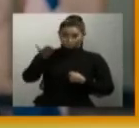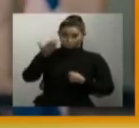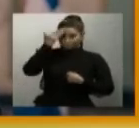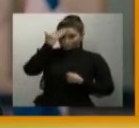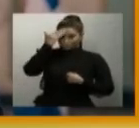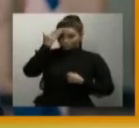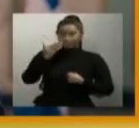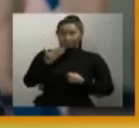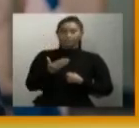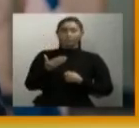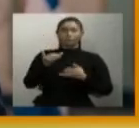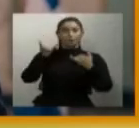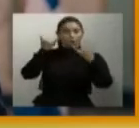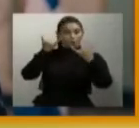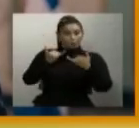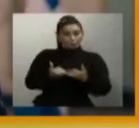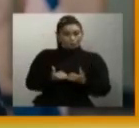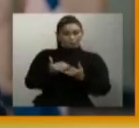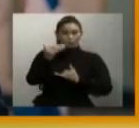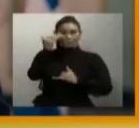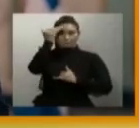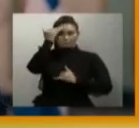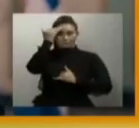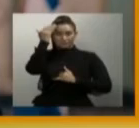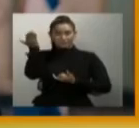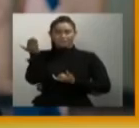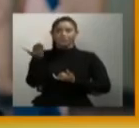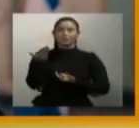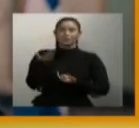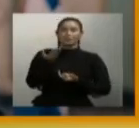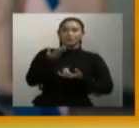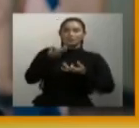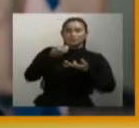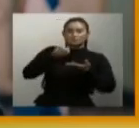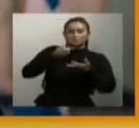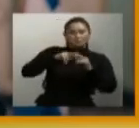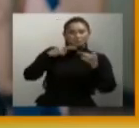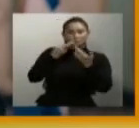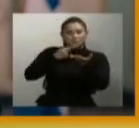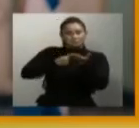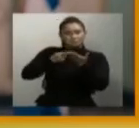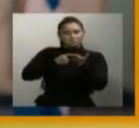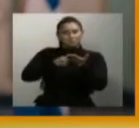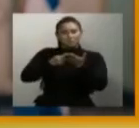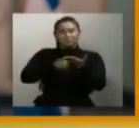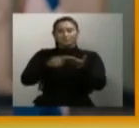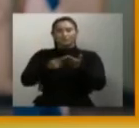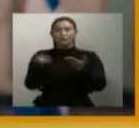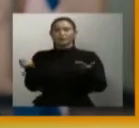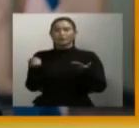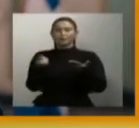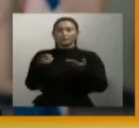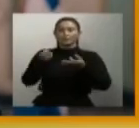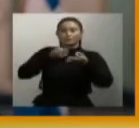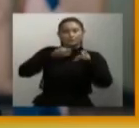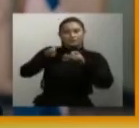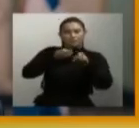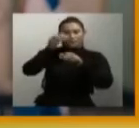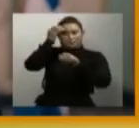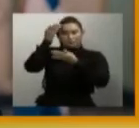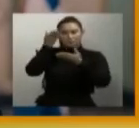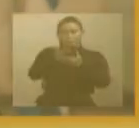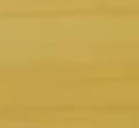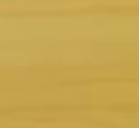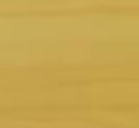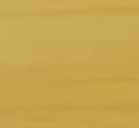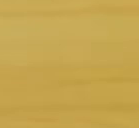esa distribución este proceso de distribución que se daba le salía más caro a ellos o perdían dinero que preferían